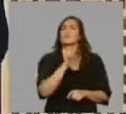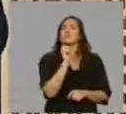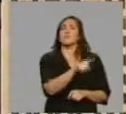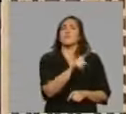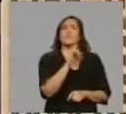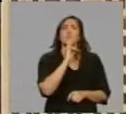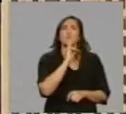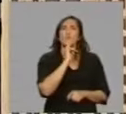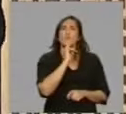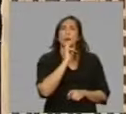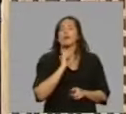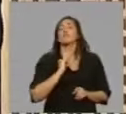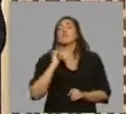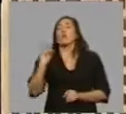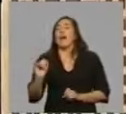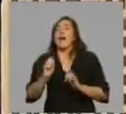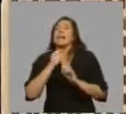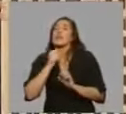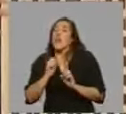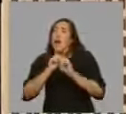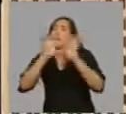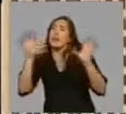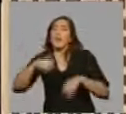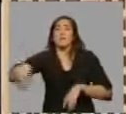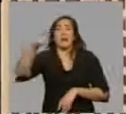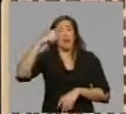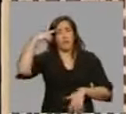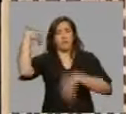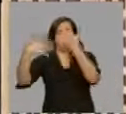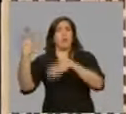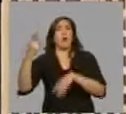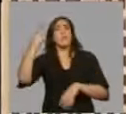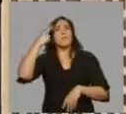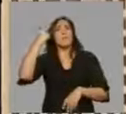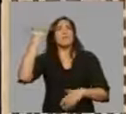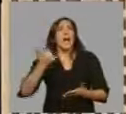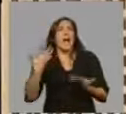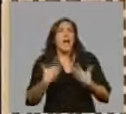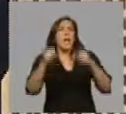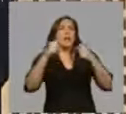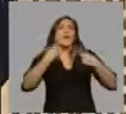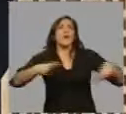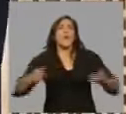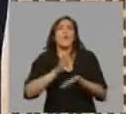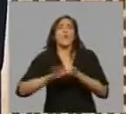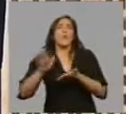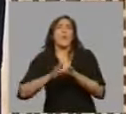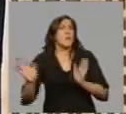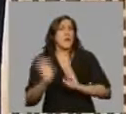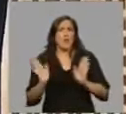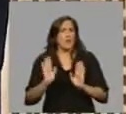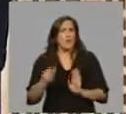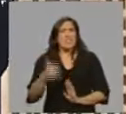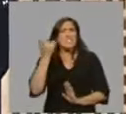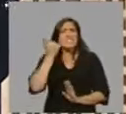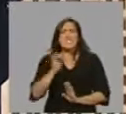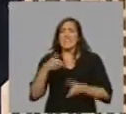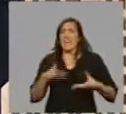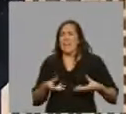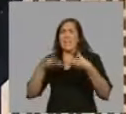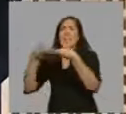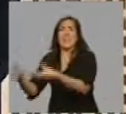de Tucumán. Quiero aclarar esto porque, para que no haya confusiones, como que surgieron nuevos elementos. Todo lo que se acompañó era lo que ya había